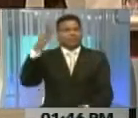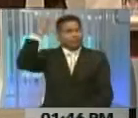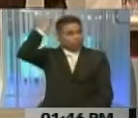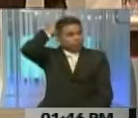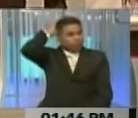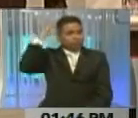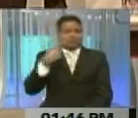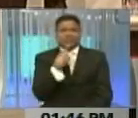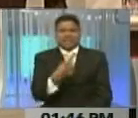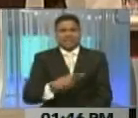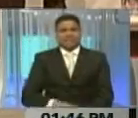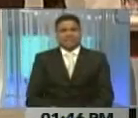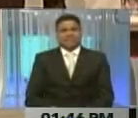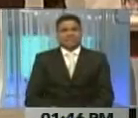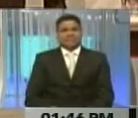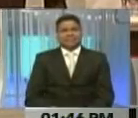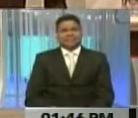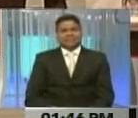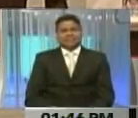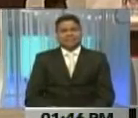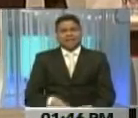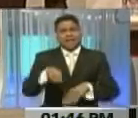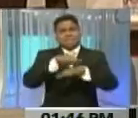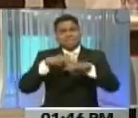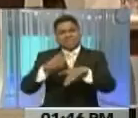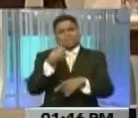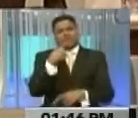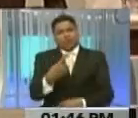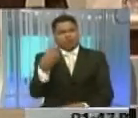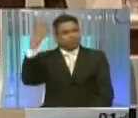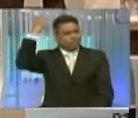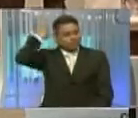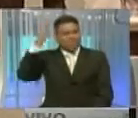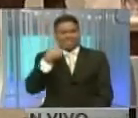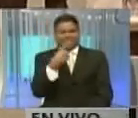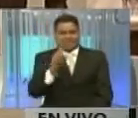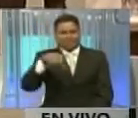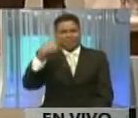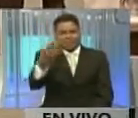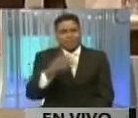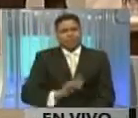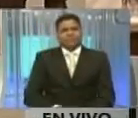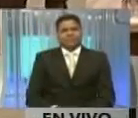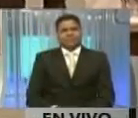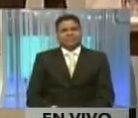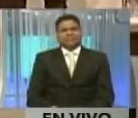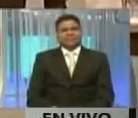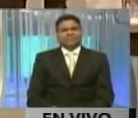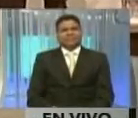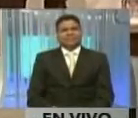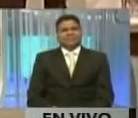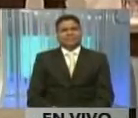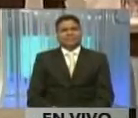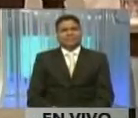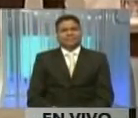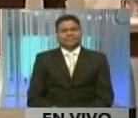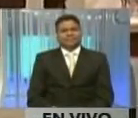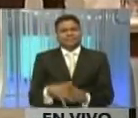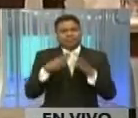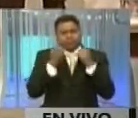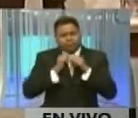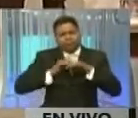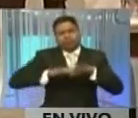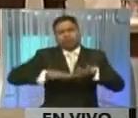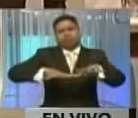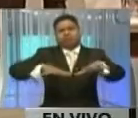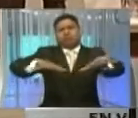y es que el festival sale de las salas de Caracas y se desperdiga, se disemina por todo